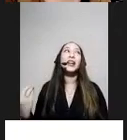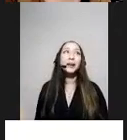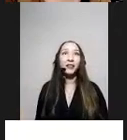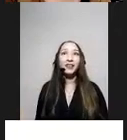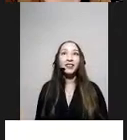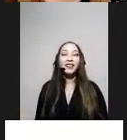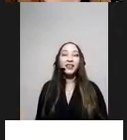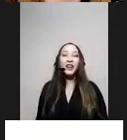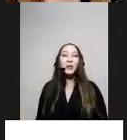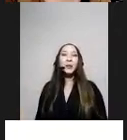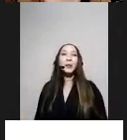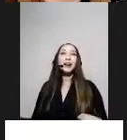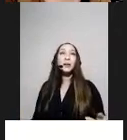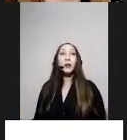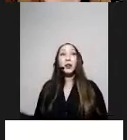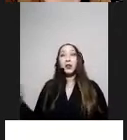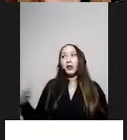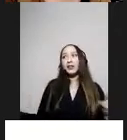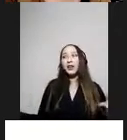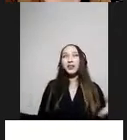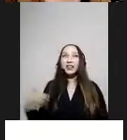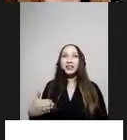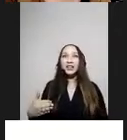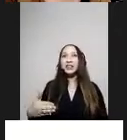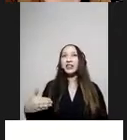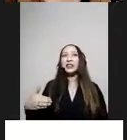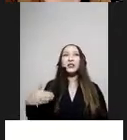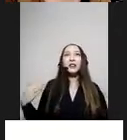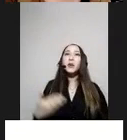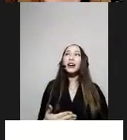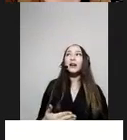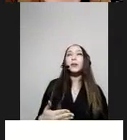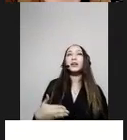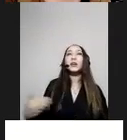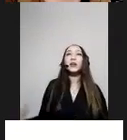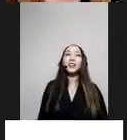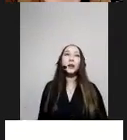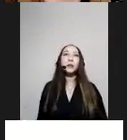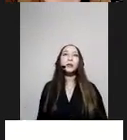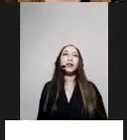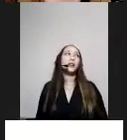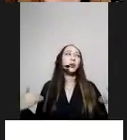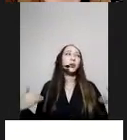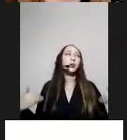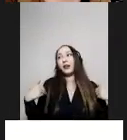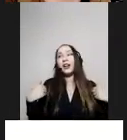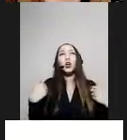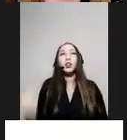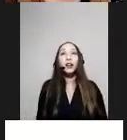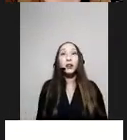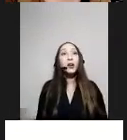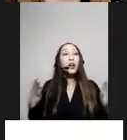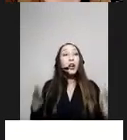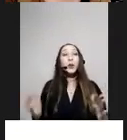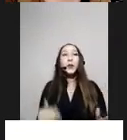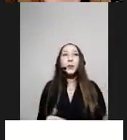la mente. ¿Okay? Es como si aplicáramos todas esas cosas del training que no sabíamos en aquel momento y ahora sabemos y ya nos suena como que es algo